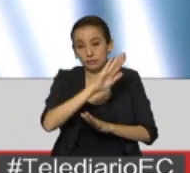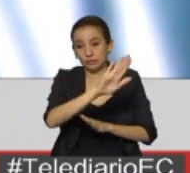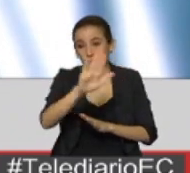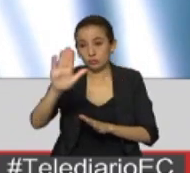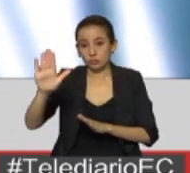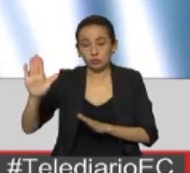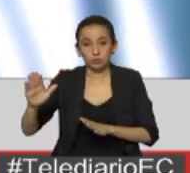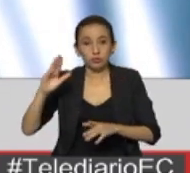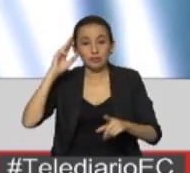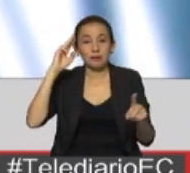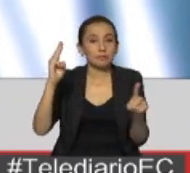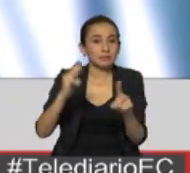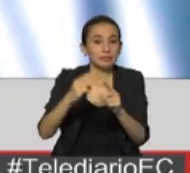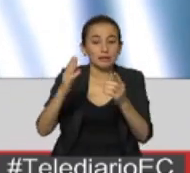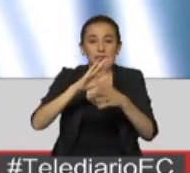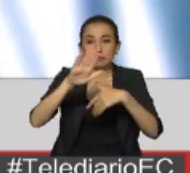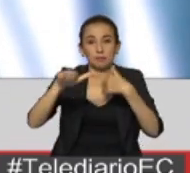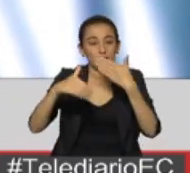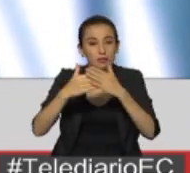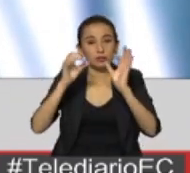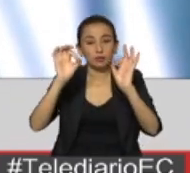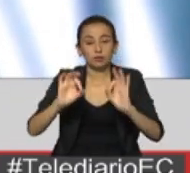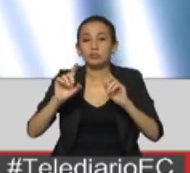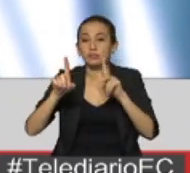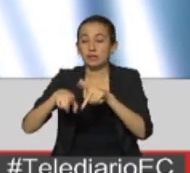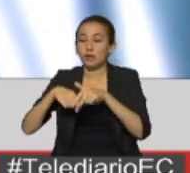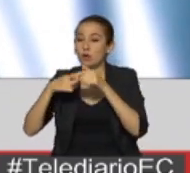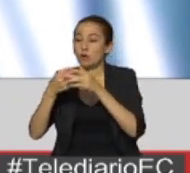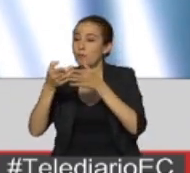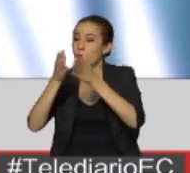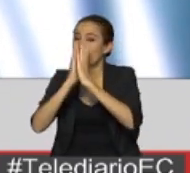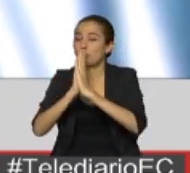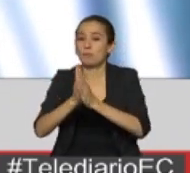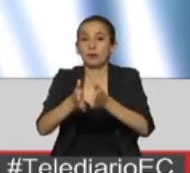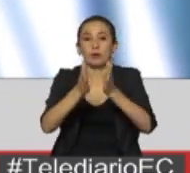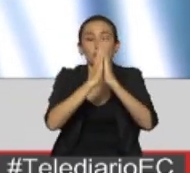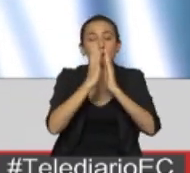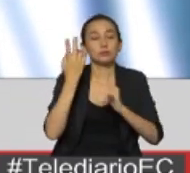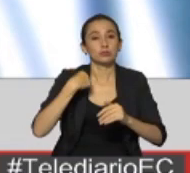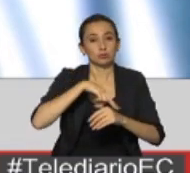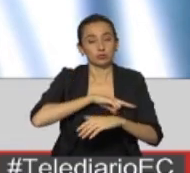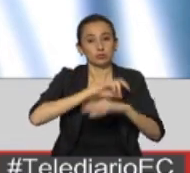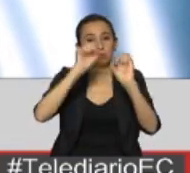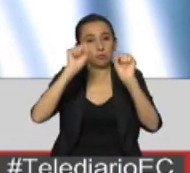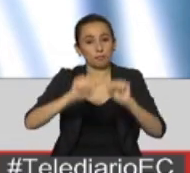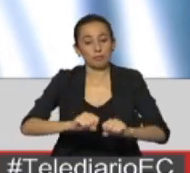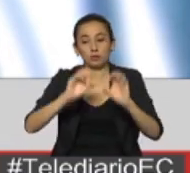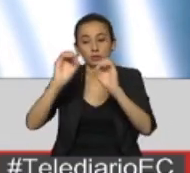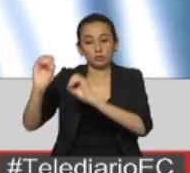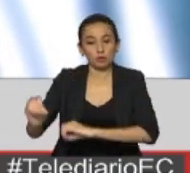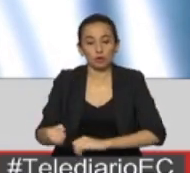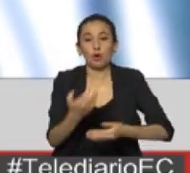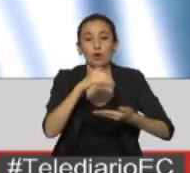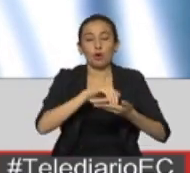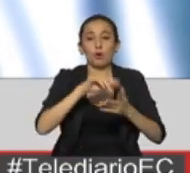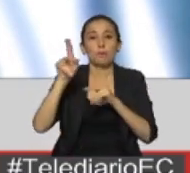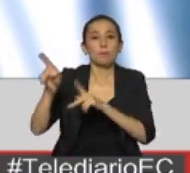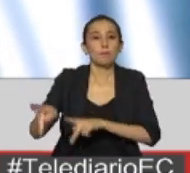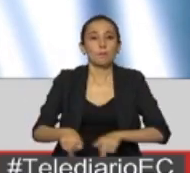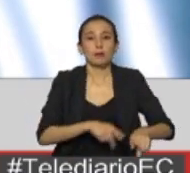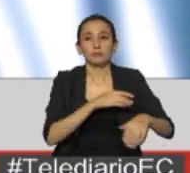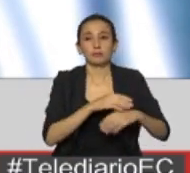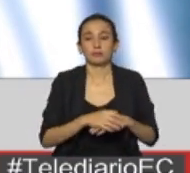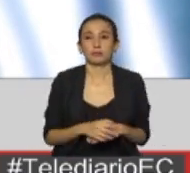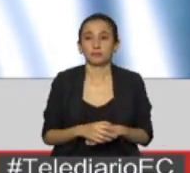que a partir de solicitud de los GATS, nosotros podemos hacer la reestructuración como Banco de Desarrollo del